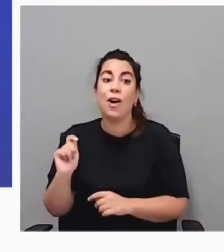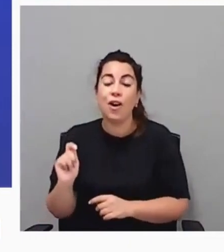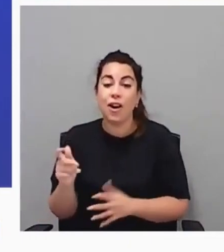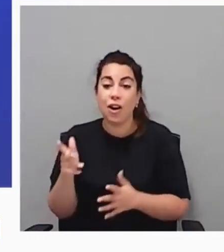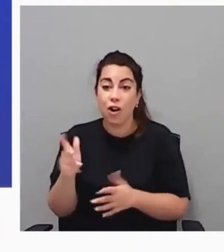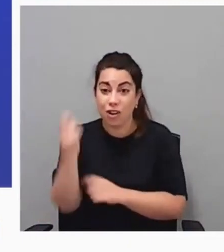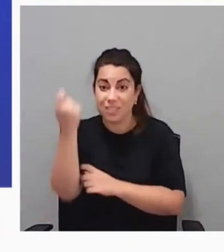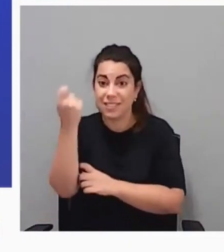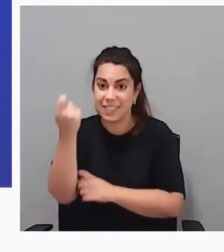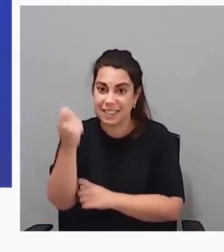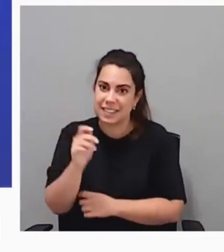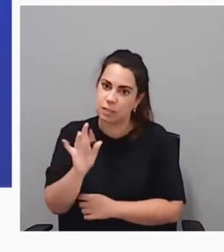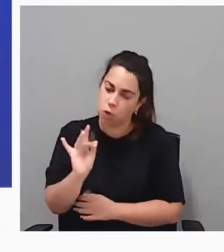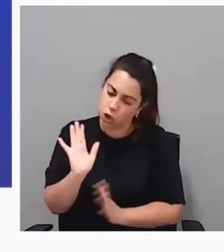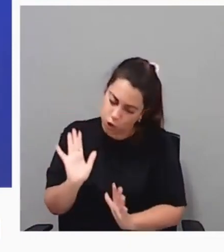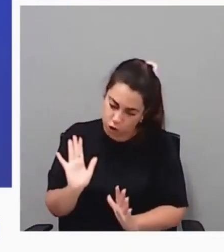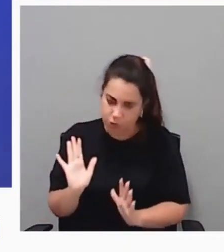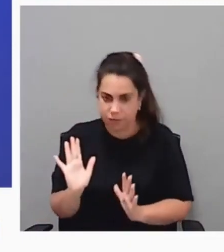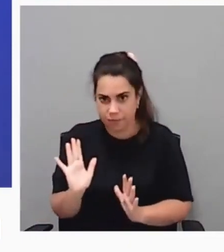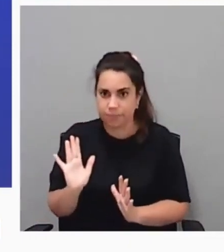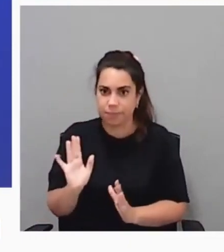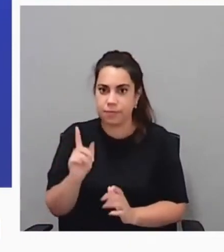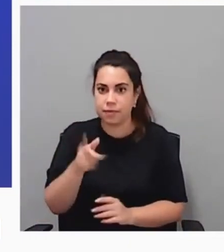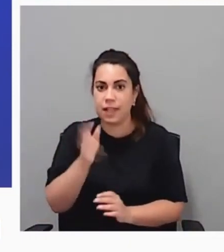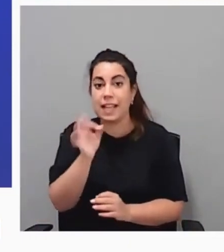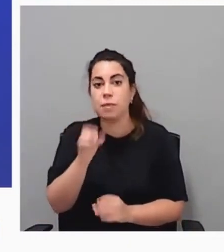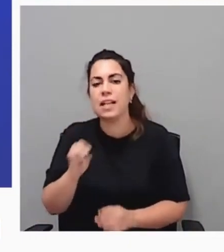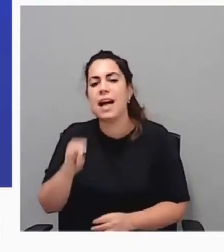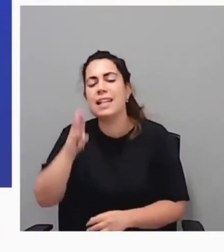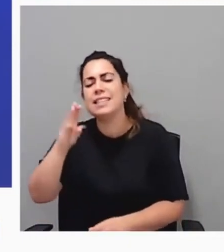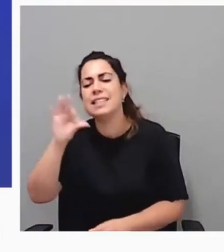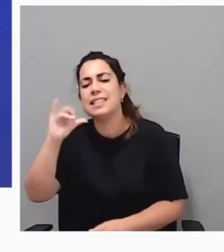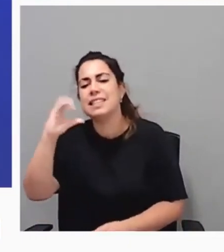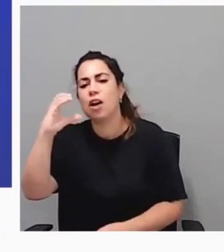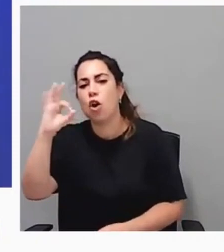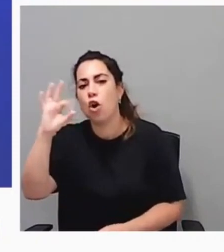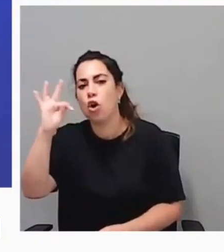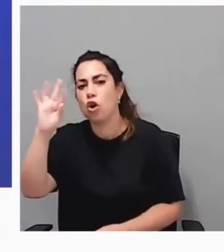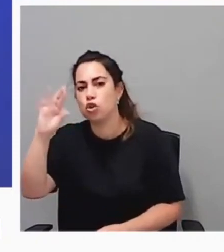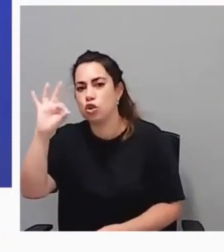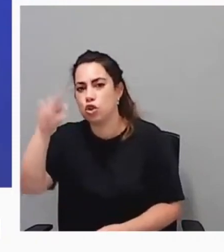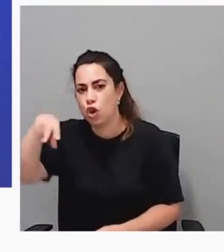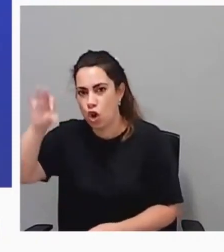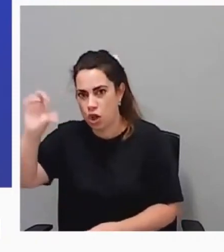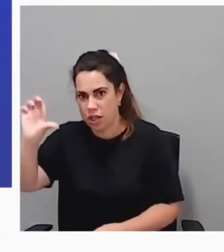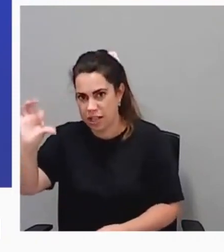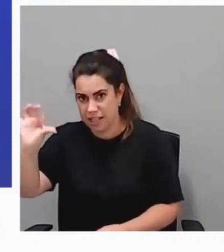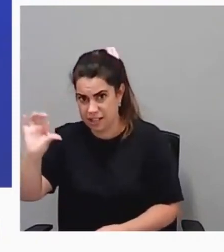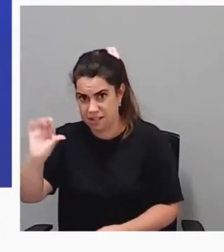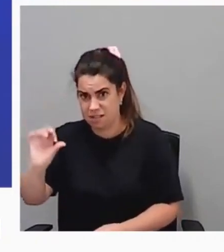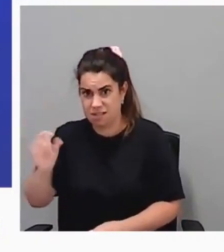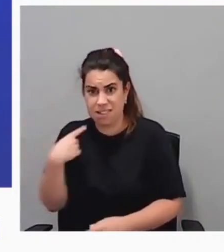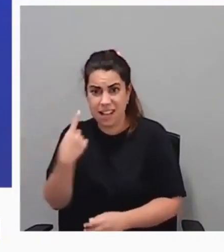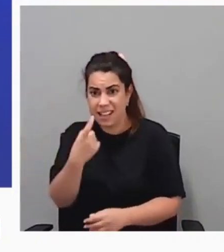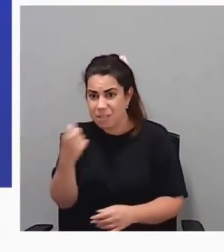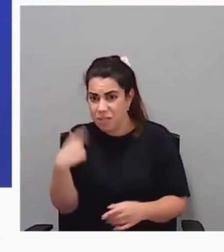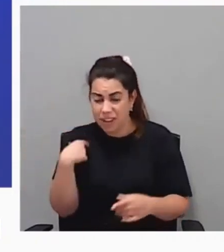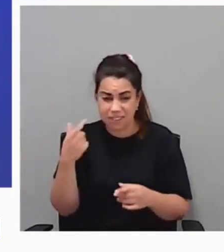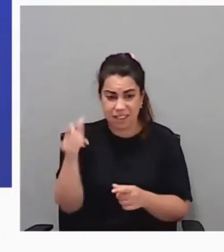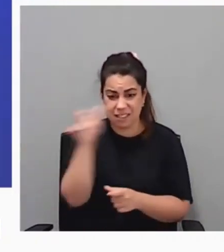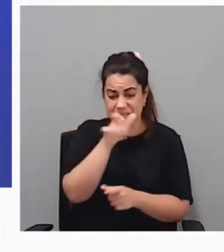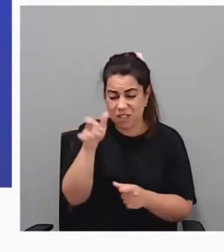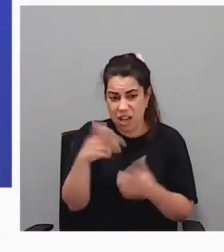razón por la que todos los países tienen sincrotrones. Hacen falta una gran industria de científicos para ser capaz de